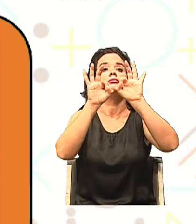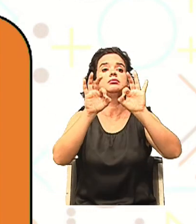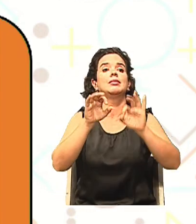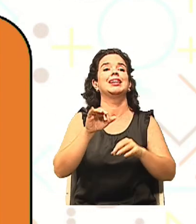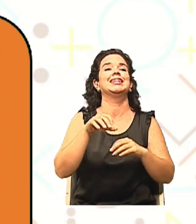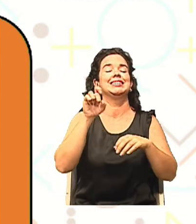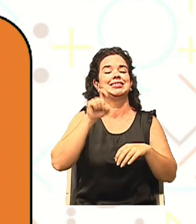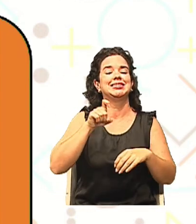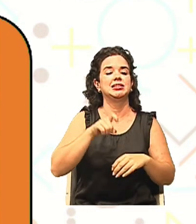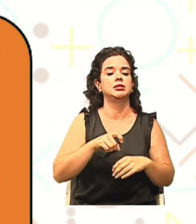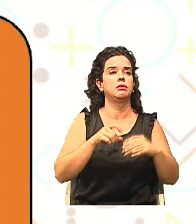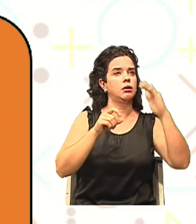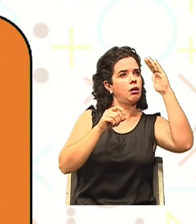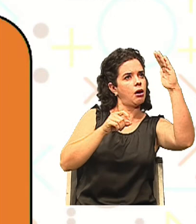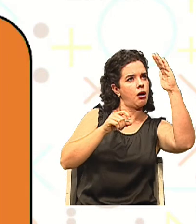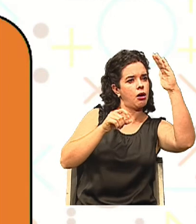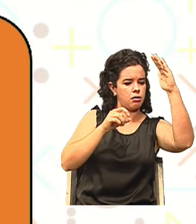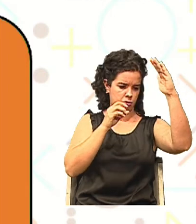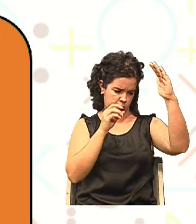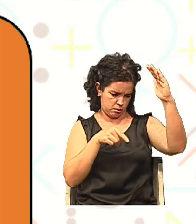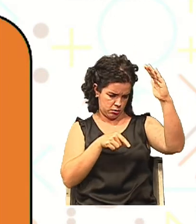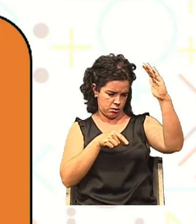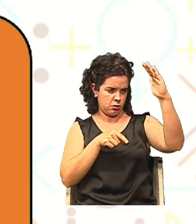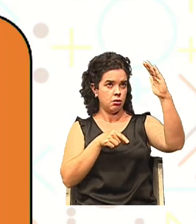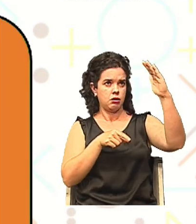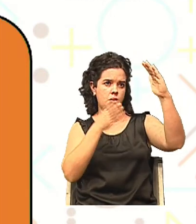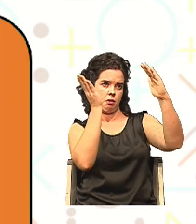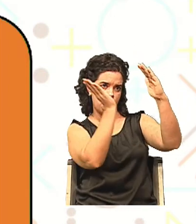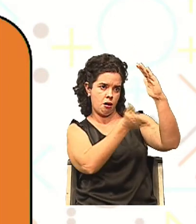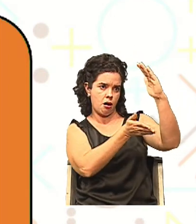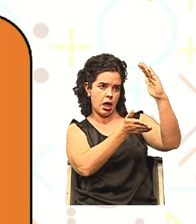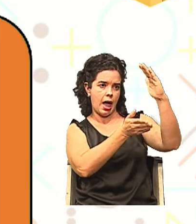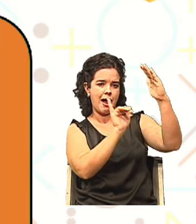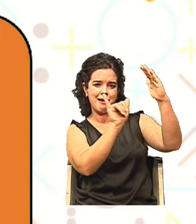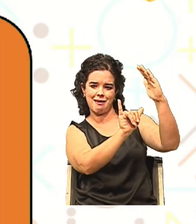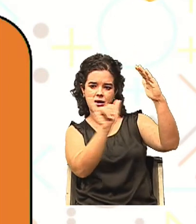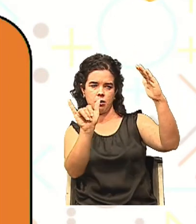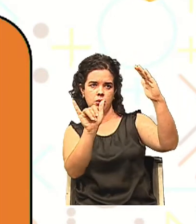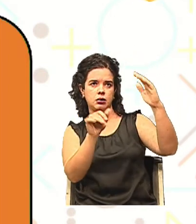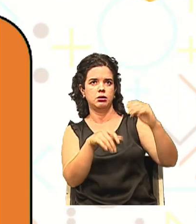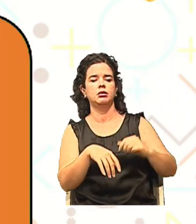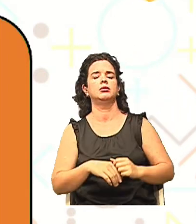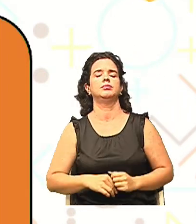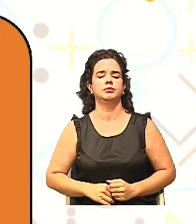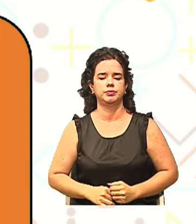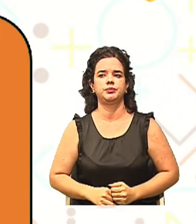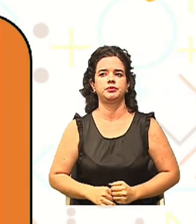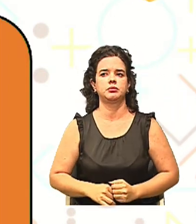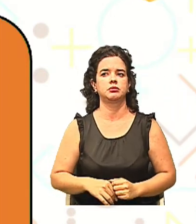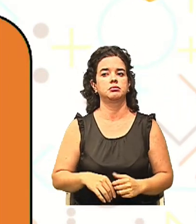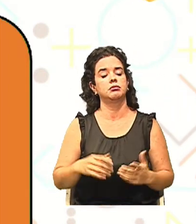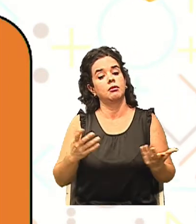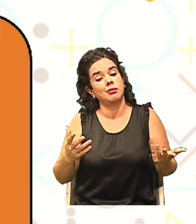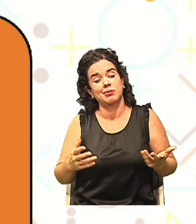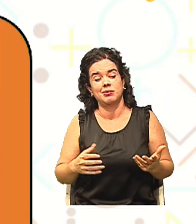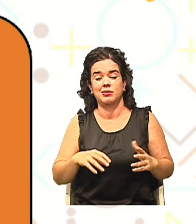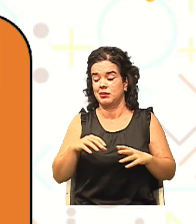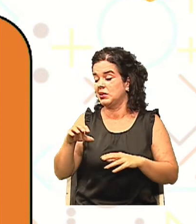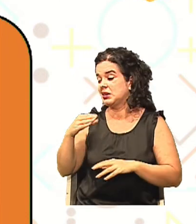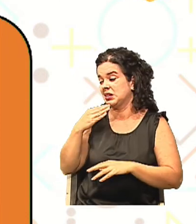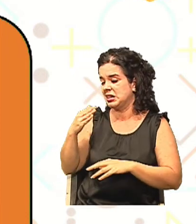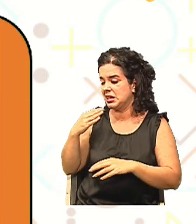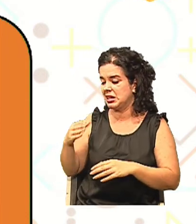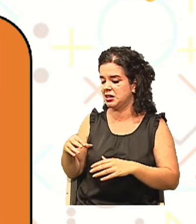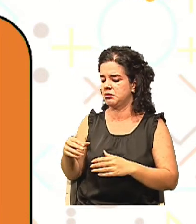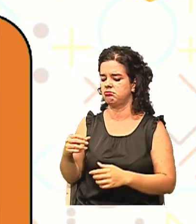misma razón de semejanza. Profe, lo que está explicando, muy bonito y todo, pero